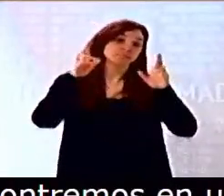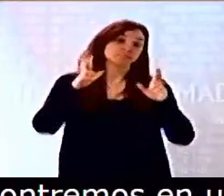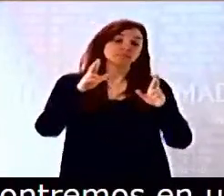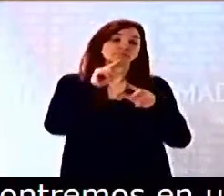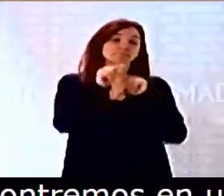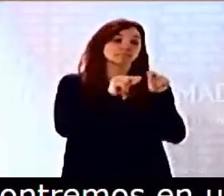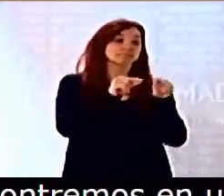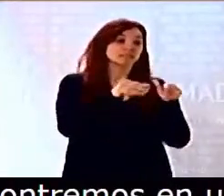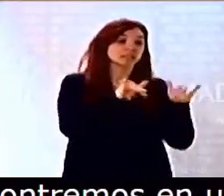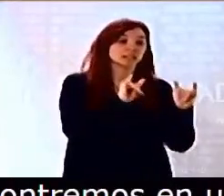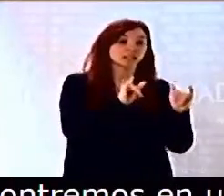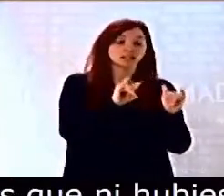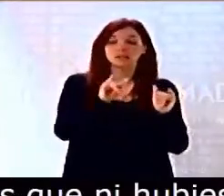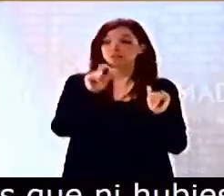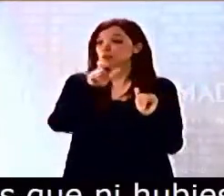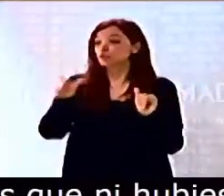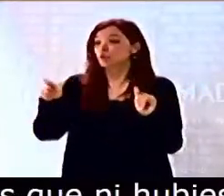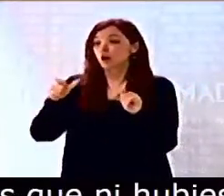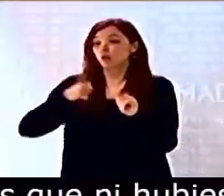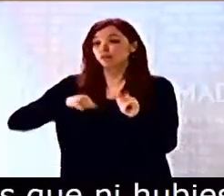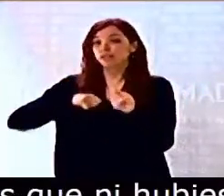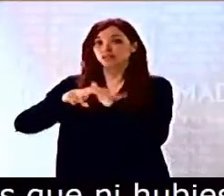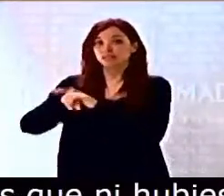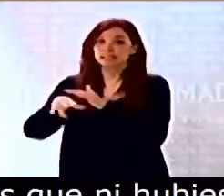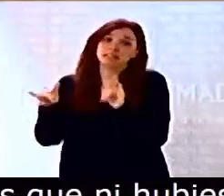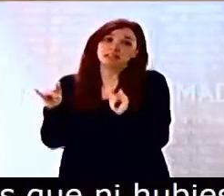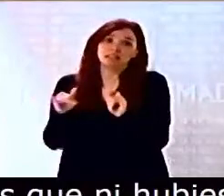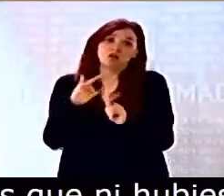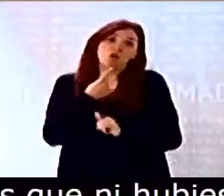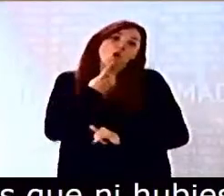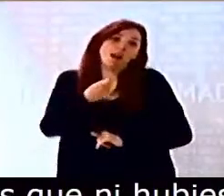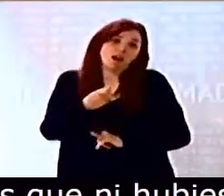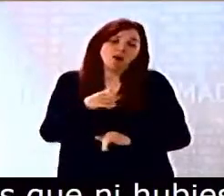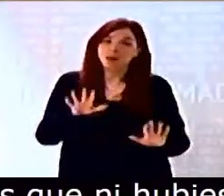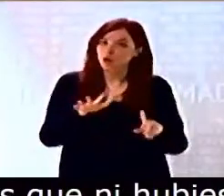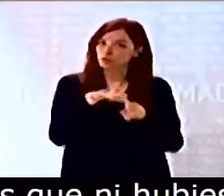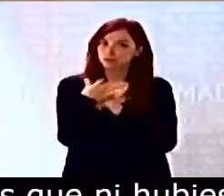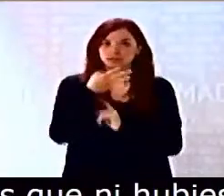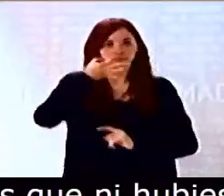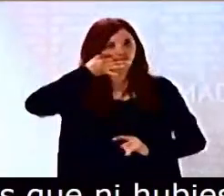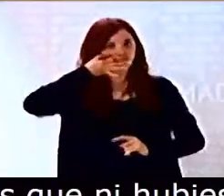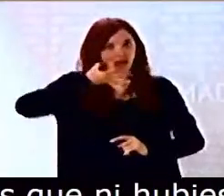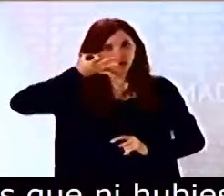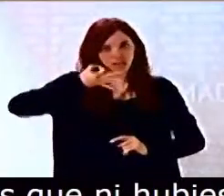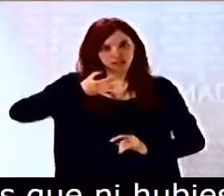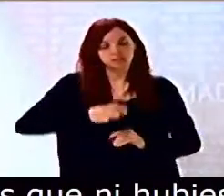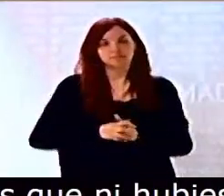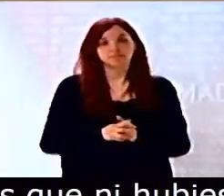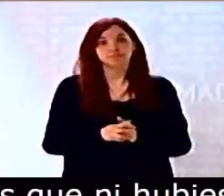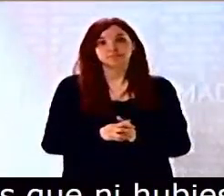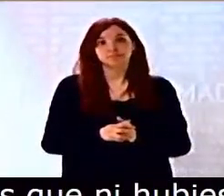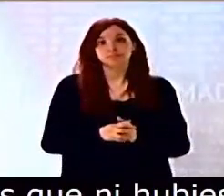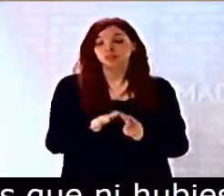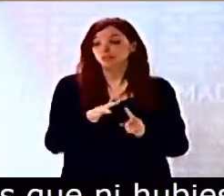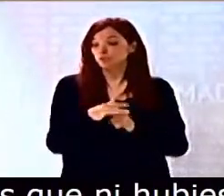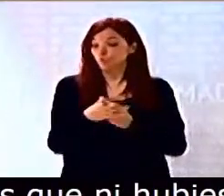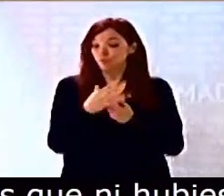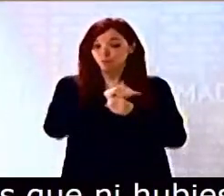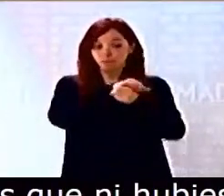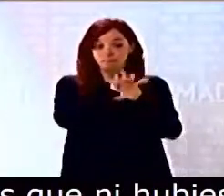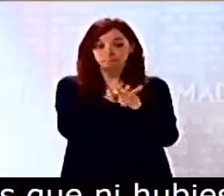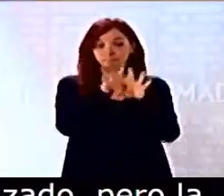contagios y mi deseo es que no hubiese nadie hospitalizado, pero la realidad es la que es y dentro de esta situación de